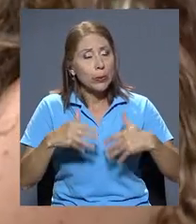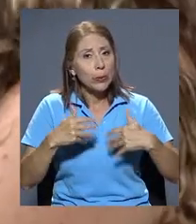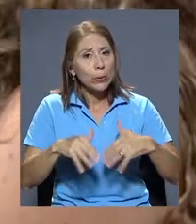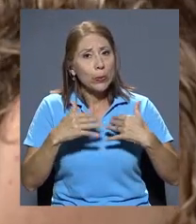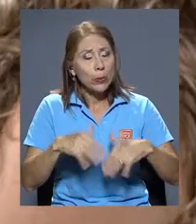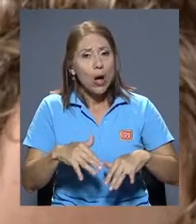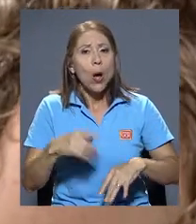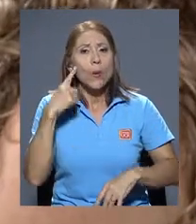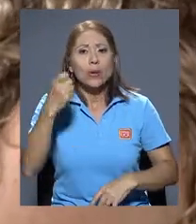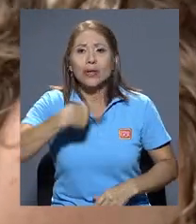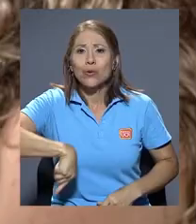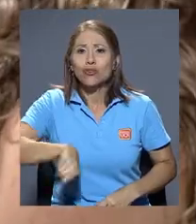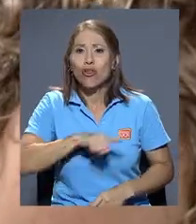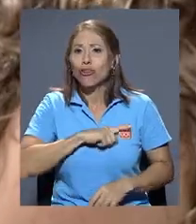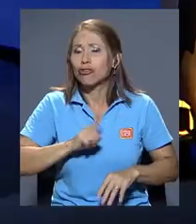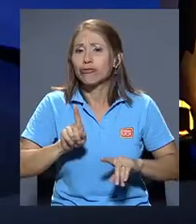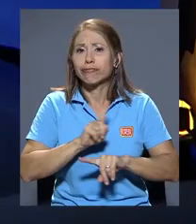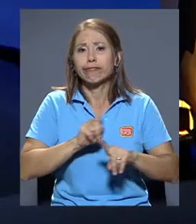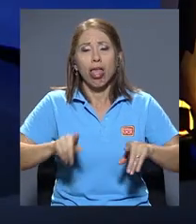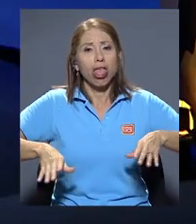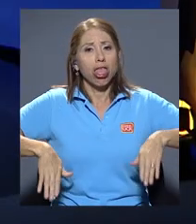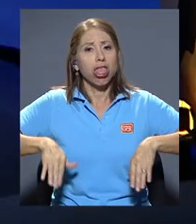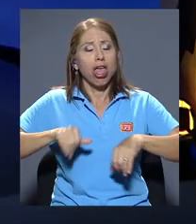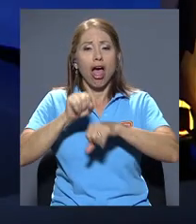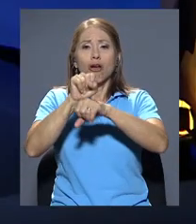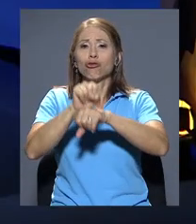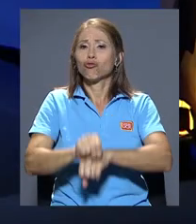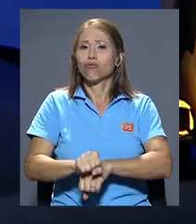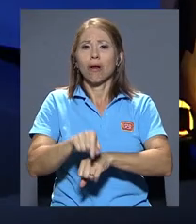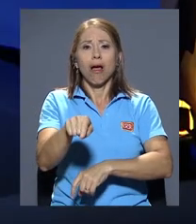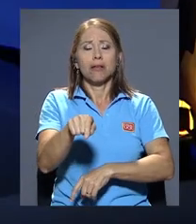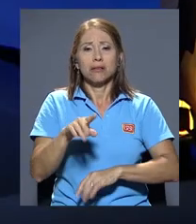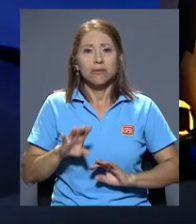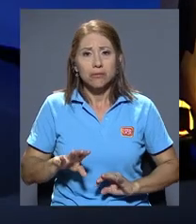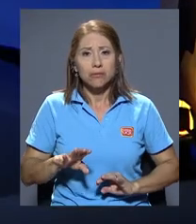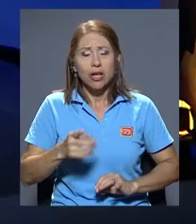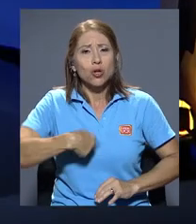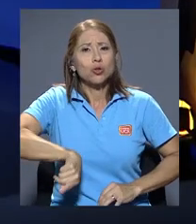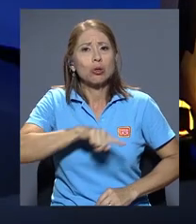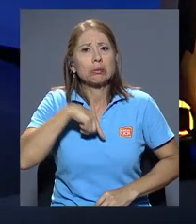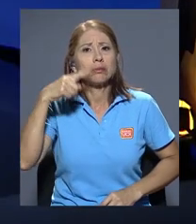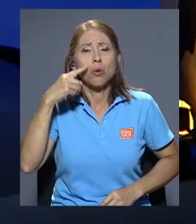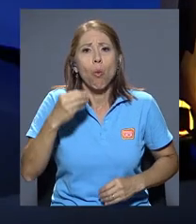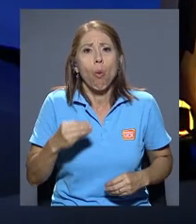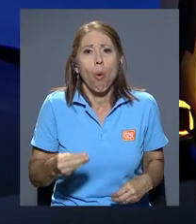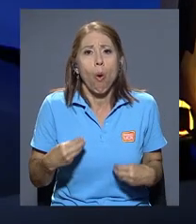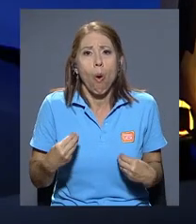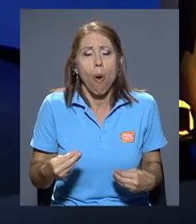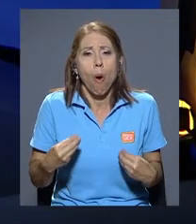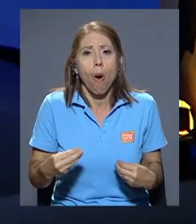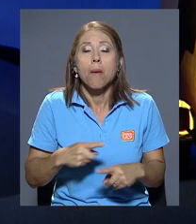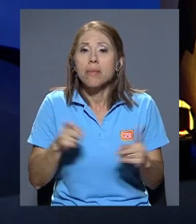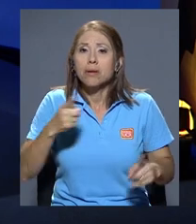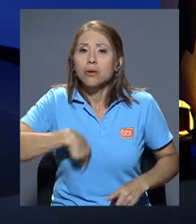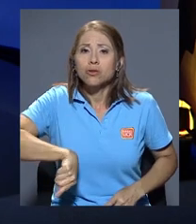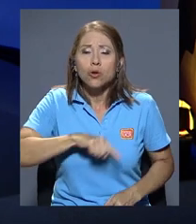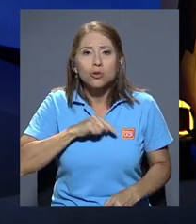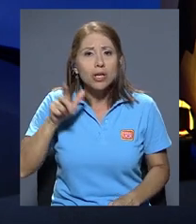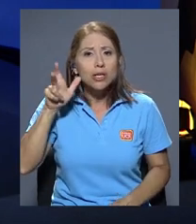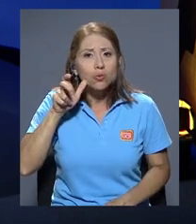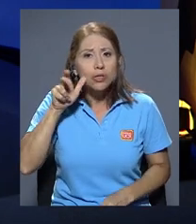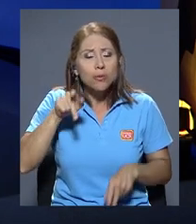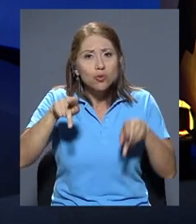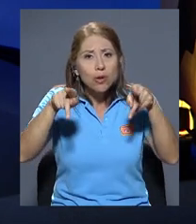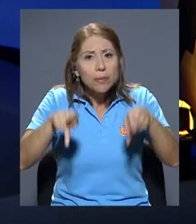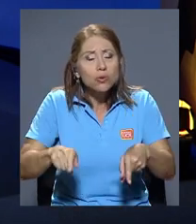estamos acostumbrados a ese discurso, o sea, nos parece abominable, y donde escuchamos a una persona que tiene su familia,